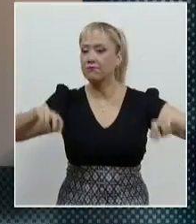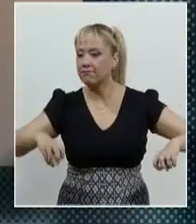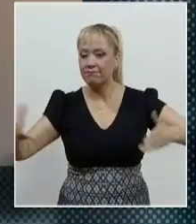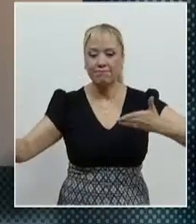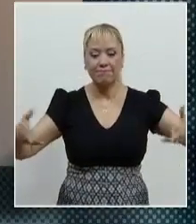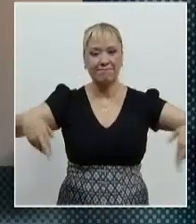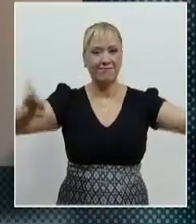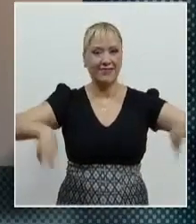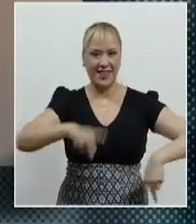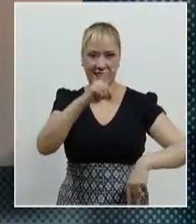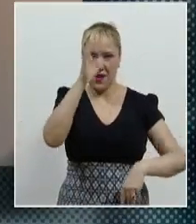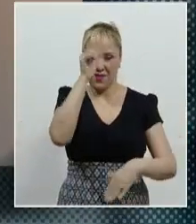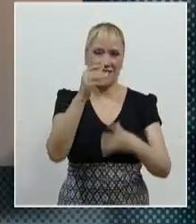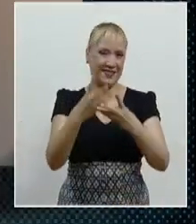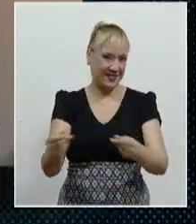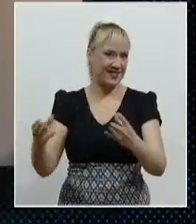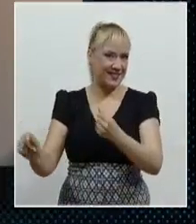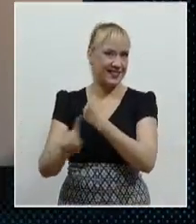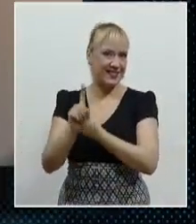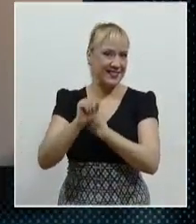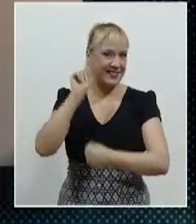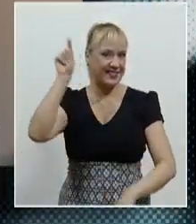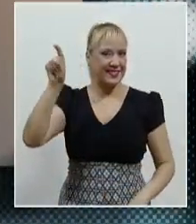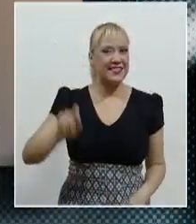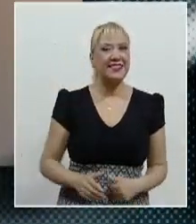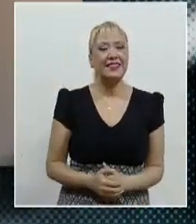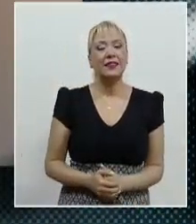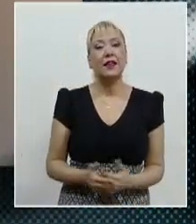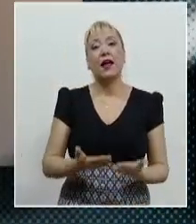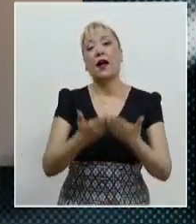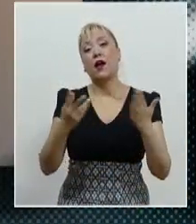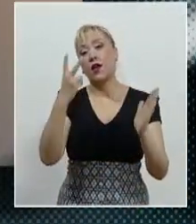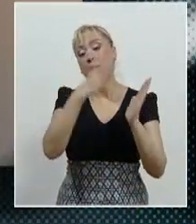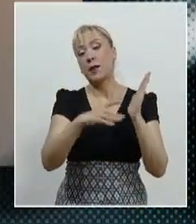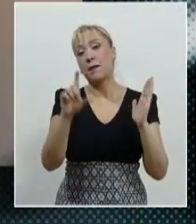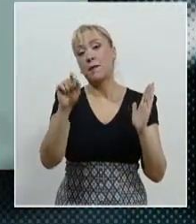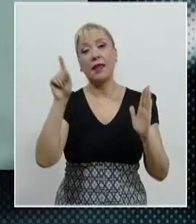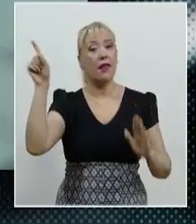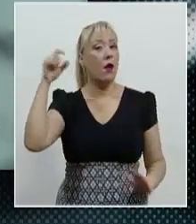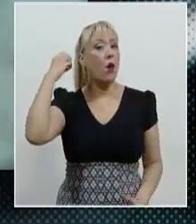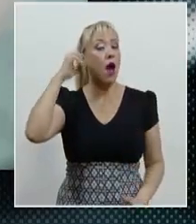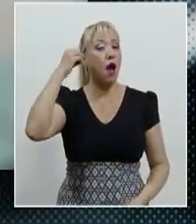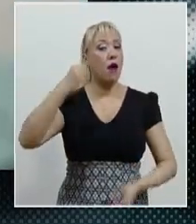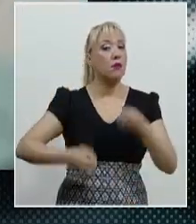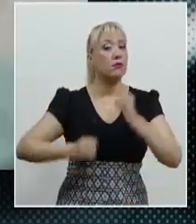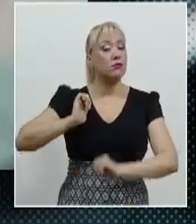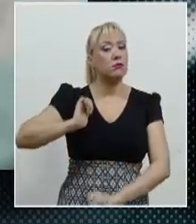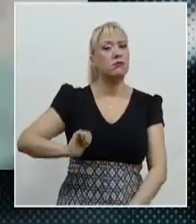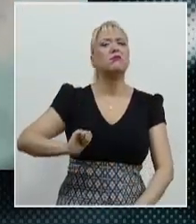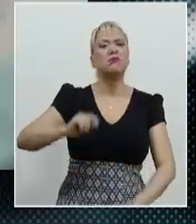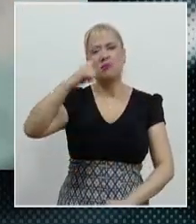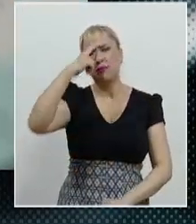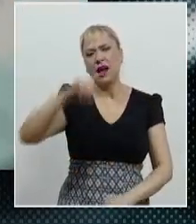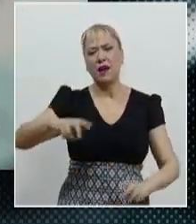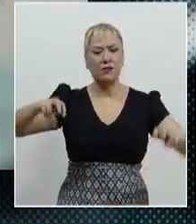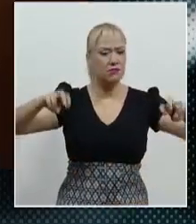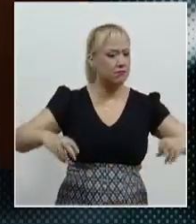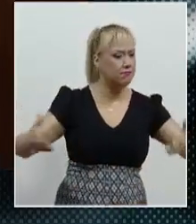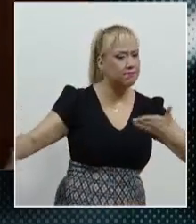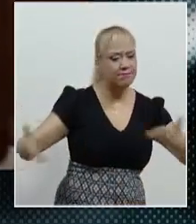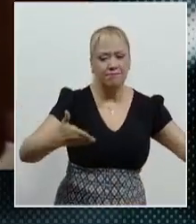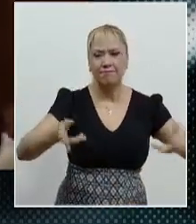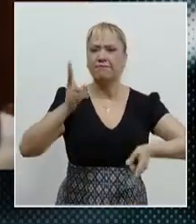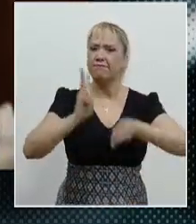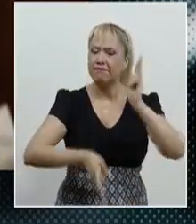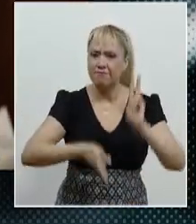Desde su creación en 2020, el Centro de Justicia Alternativa del Poder Judicial de Oaxaca ha realizado 3.010 sesiones